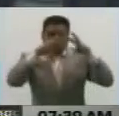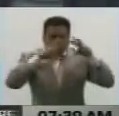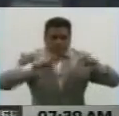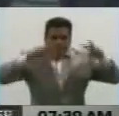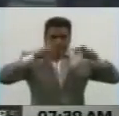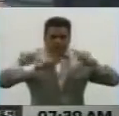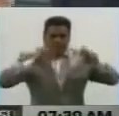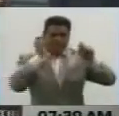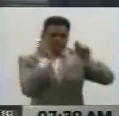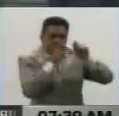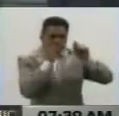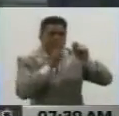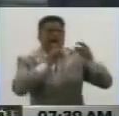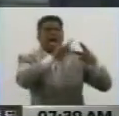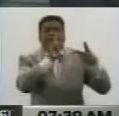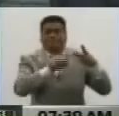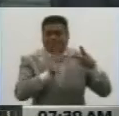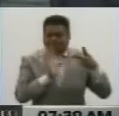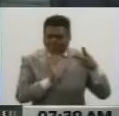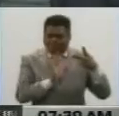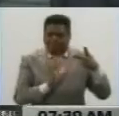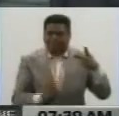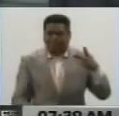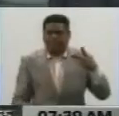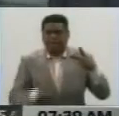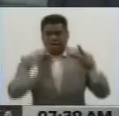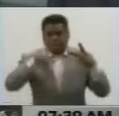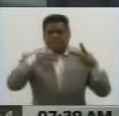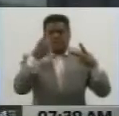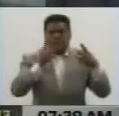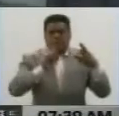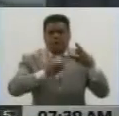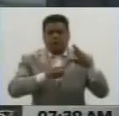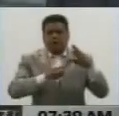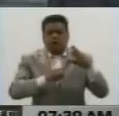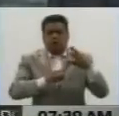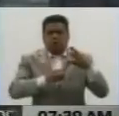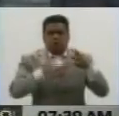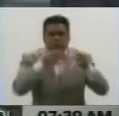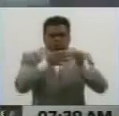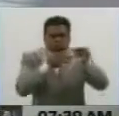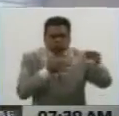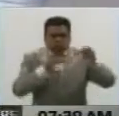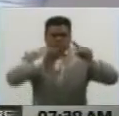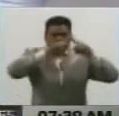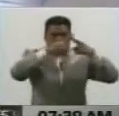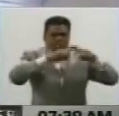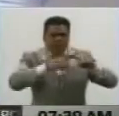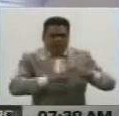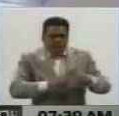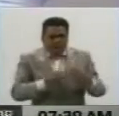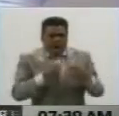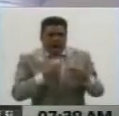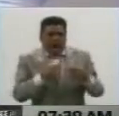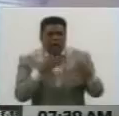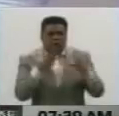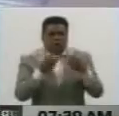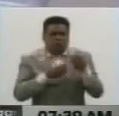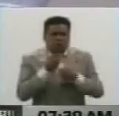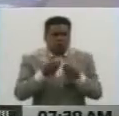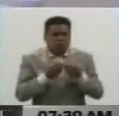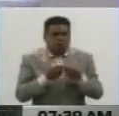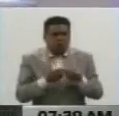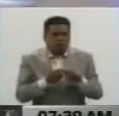Prontamente iniciaremos ya con la etapa de levantamiento gravimétrico o aeromagnético, conforme a cada